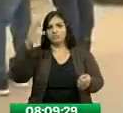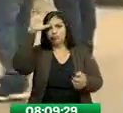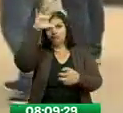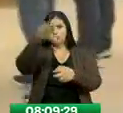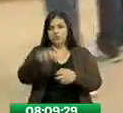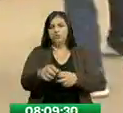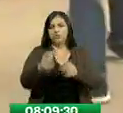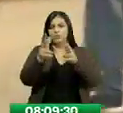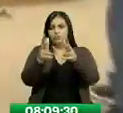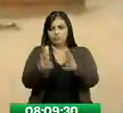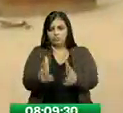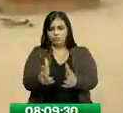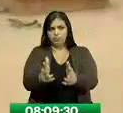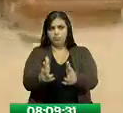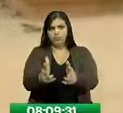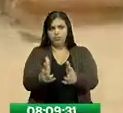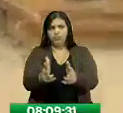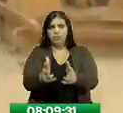ruth